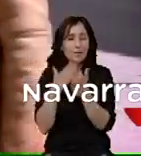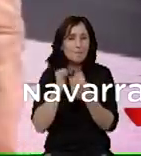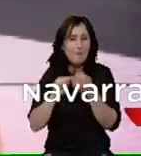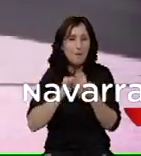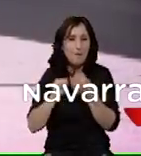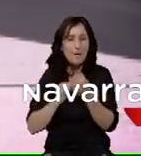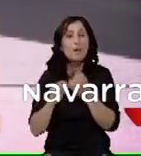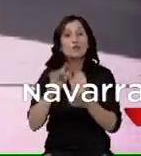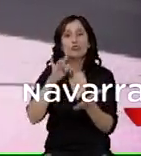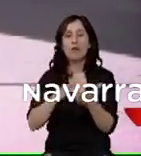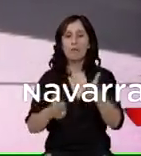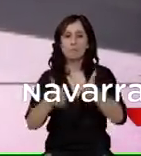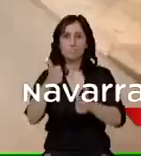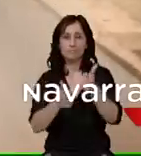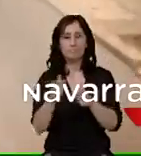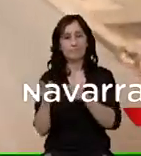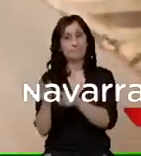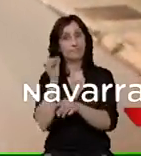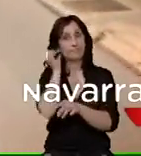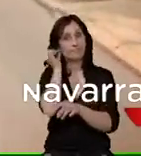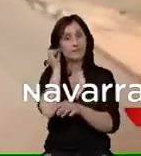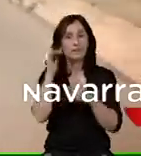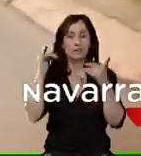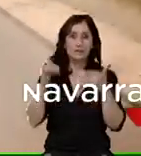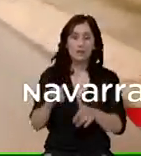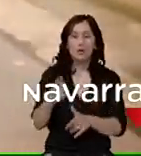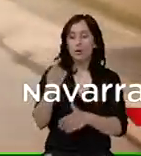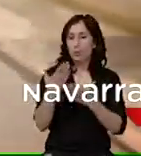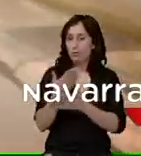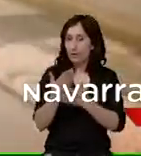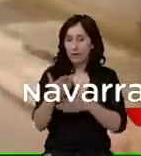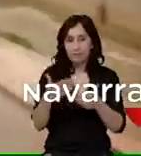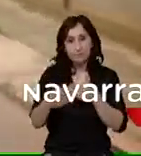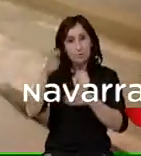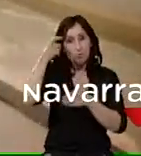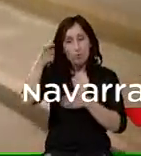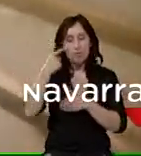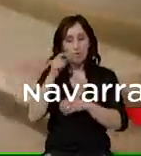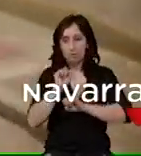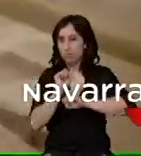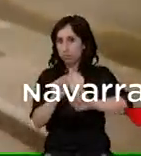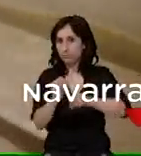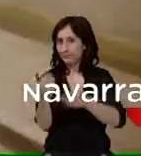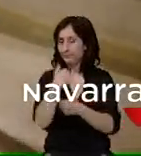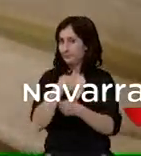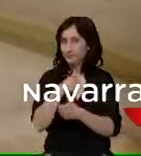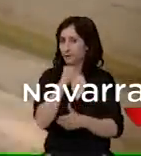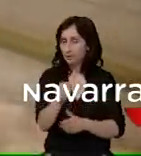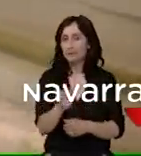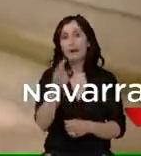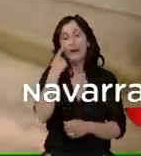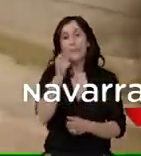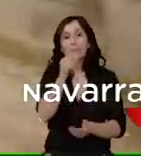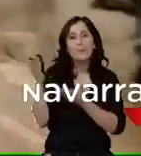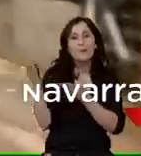con ella. ¡Ay, si es que algún día de estos la declaran persona non grata! Bienvenidos a